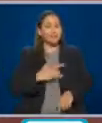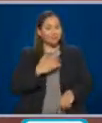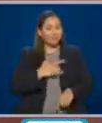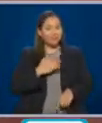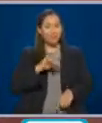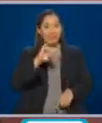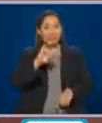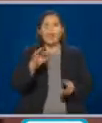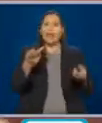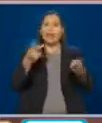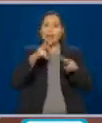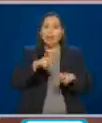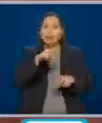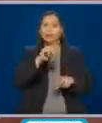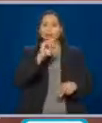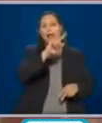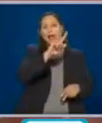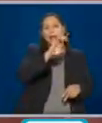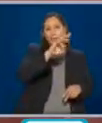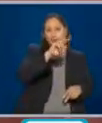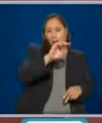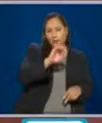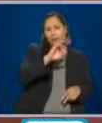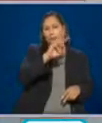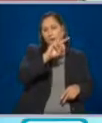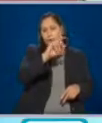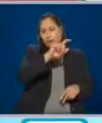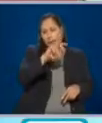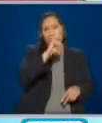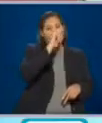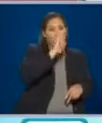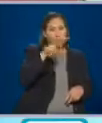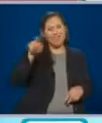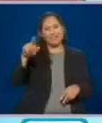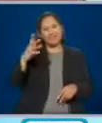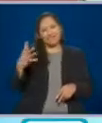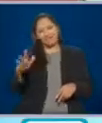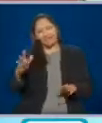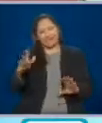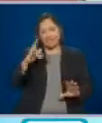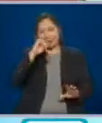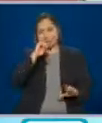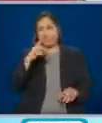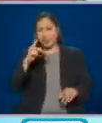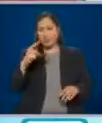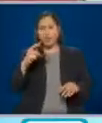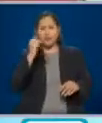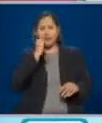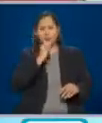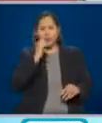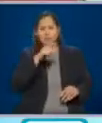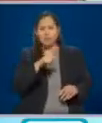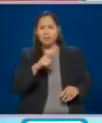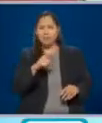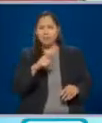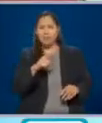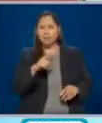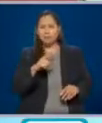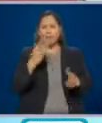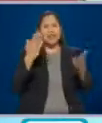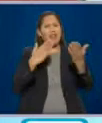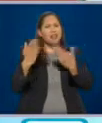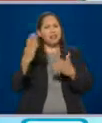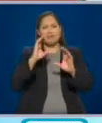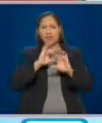contrario de Alberto Vázquez, pues no era muy agraciado, que digamos, pero tenía una gran personalidad y sobre todo tuvo muchos éxitos,